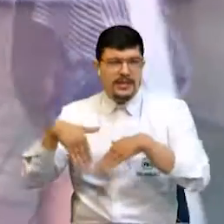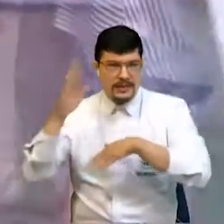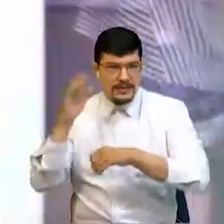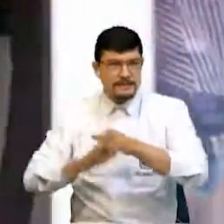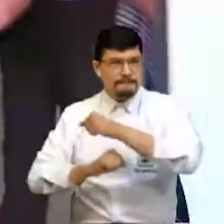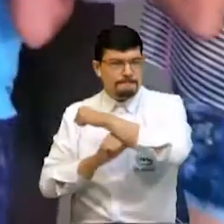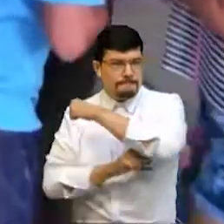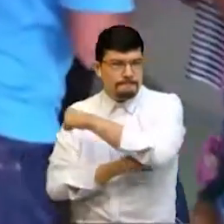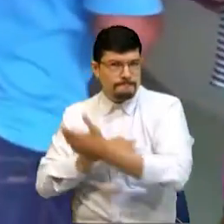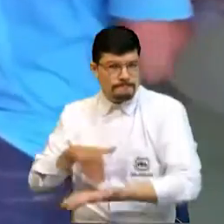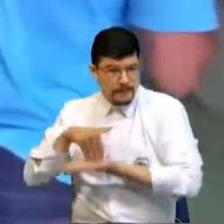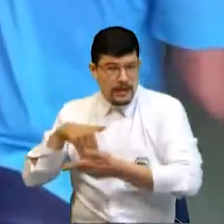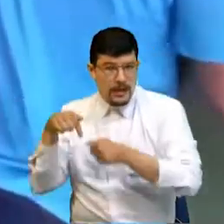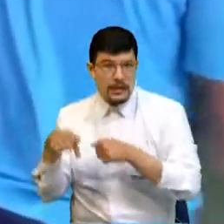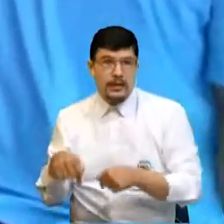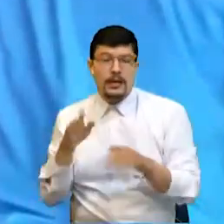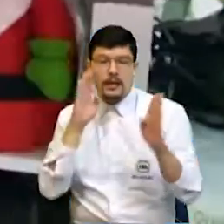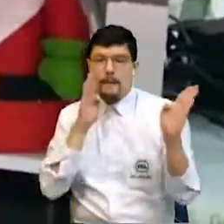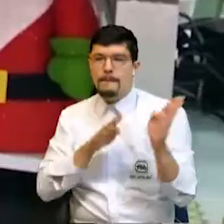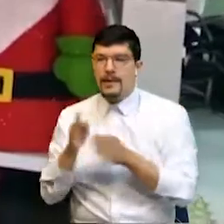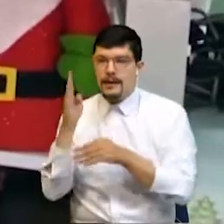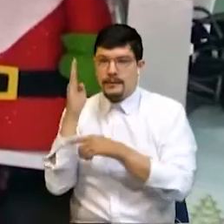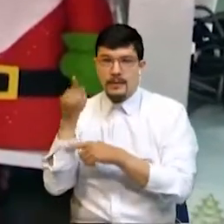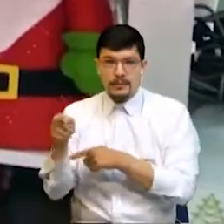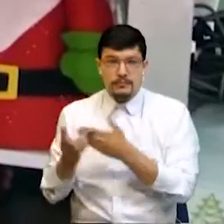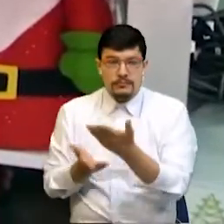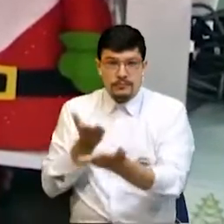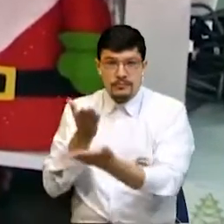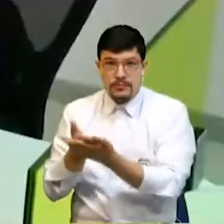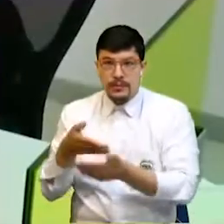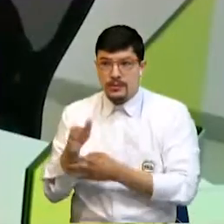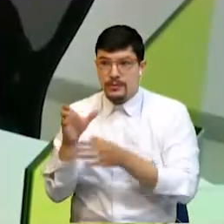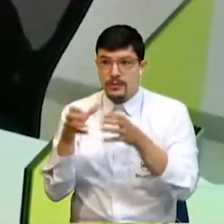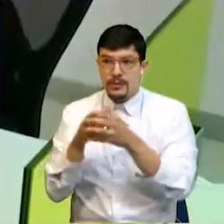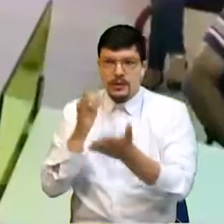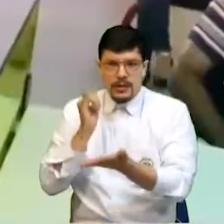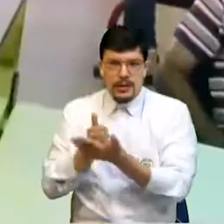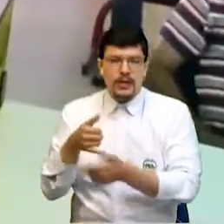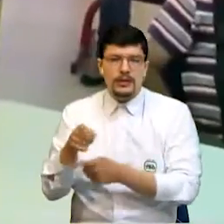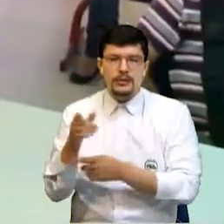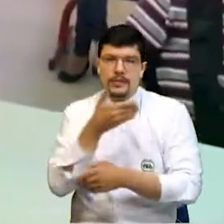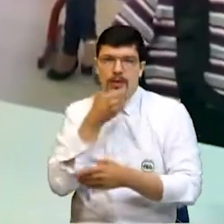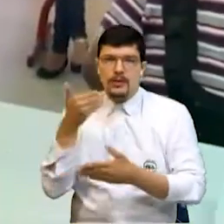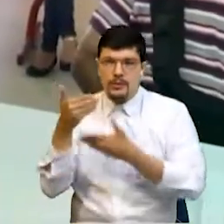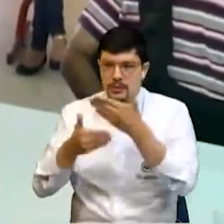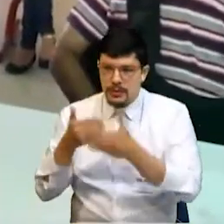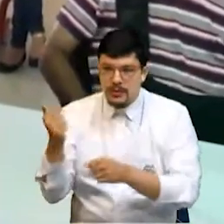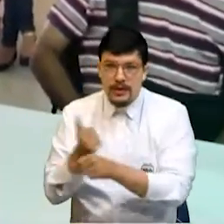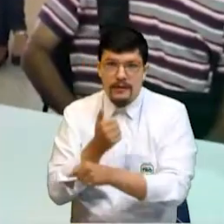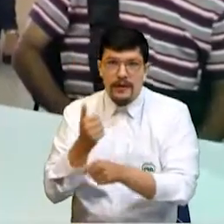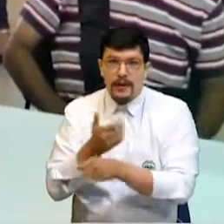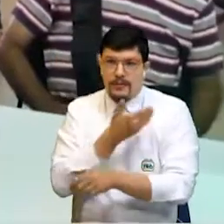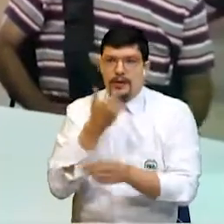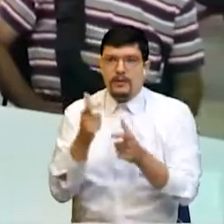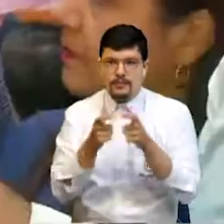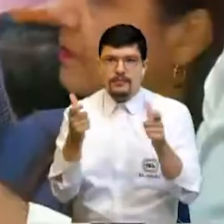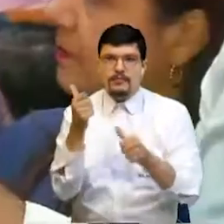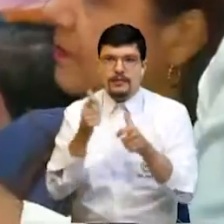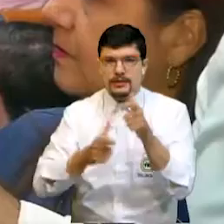de la región, tiene previsto un plan B, ya presentado a la Junta Directiva para mejorar sus labores y ampliar su planta de